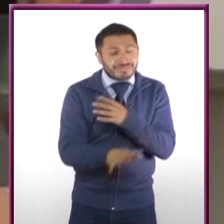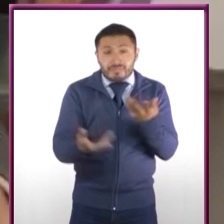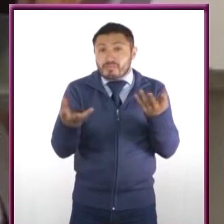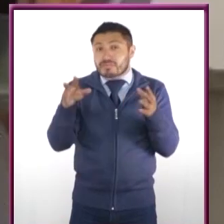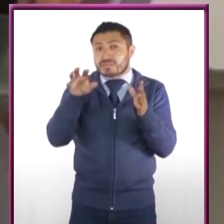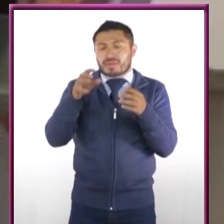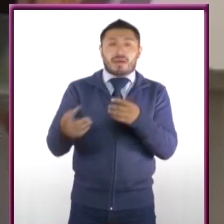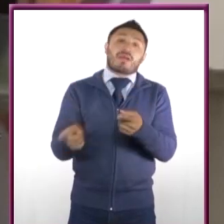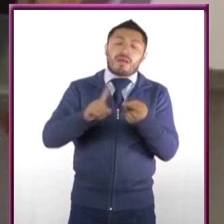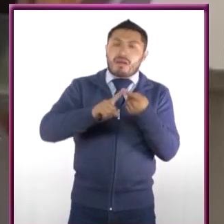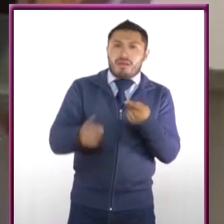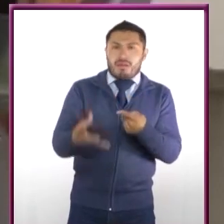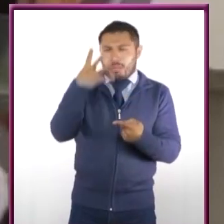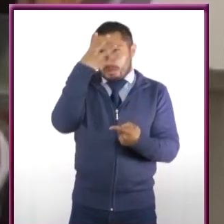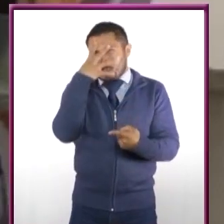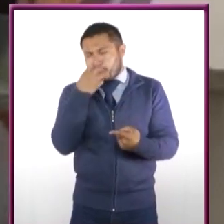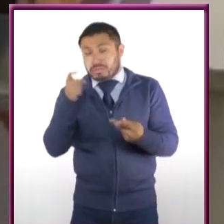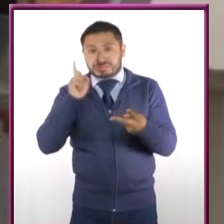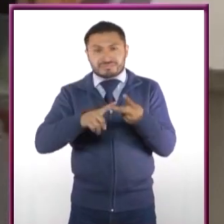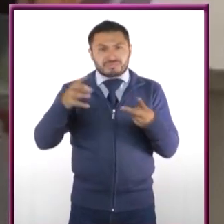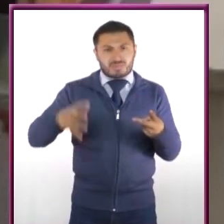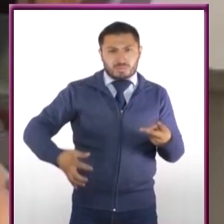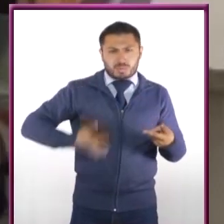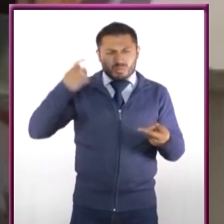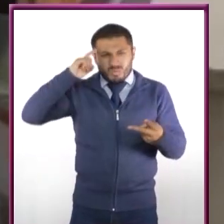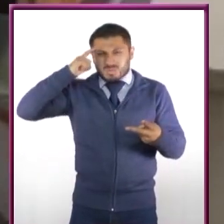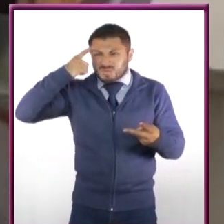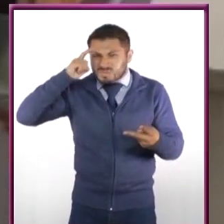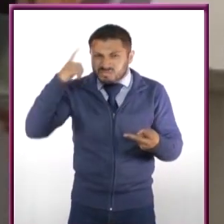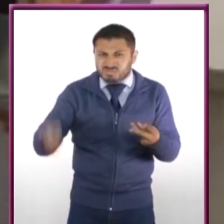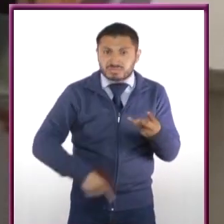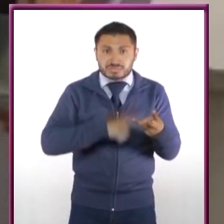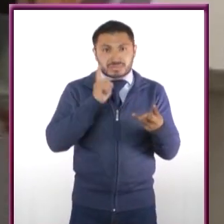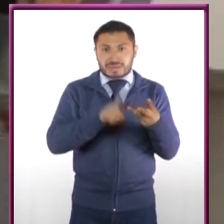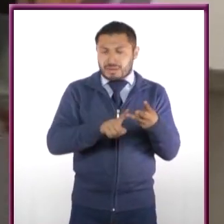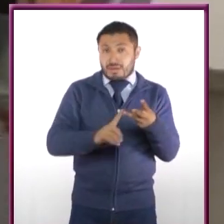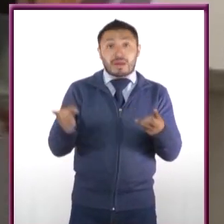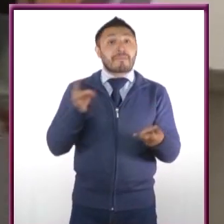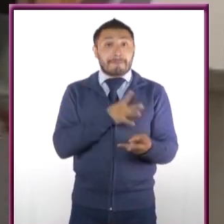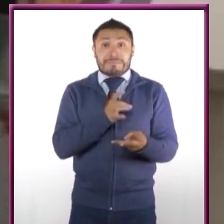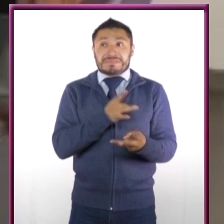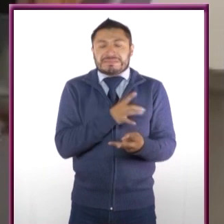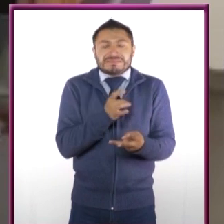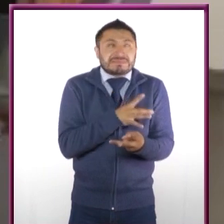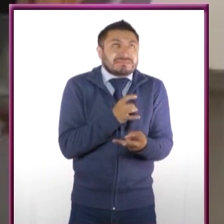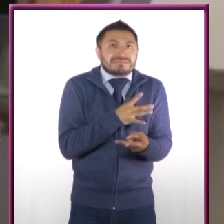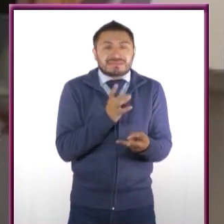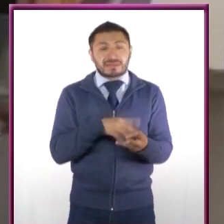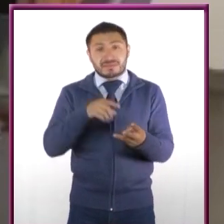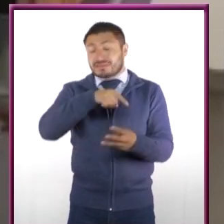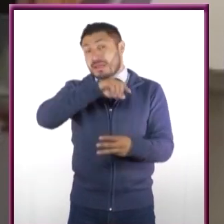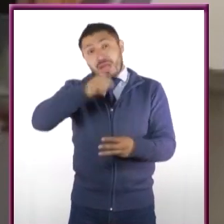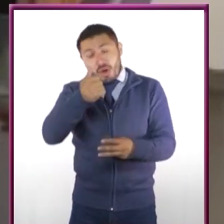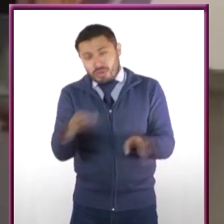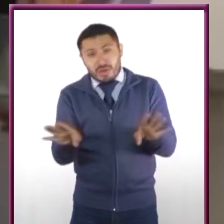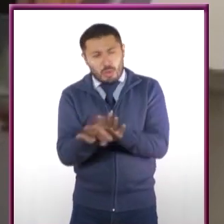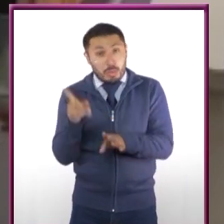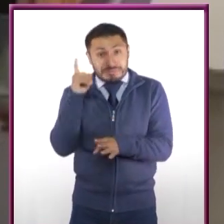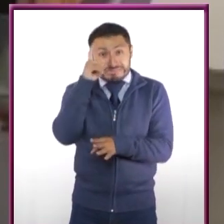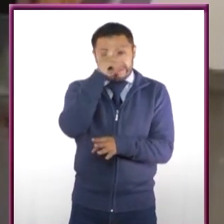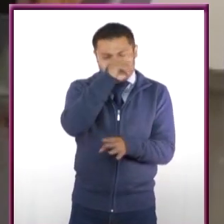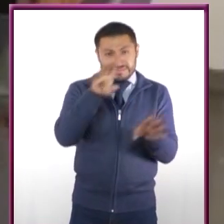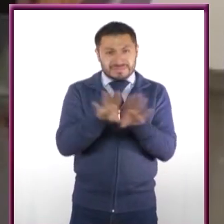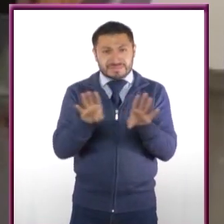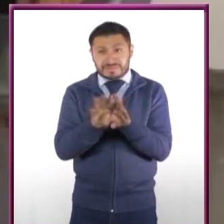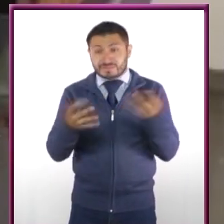básicas, como la tristeza, como el enojo, como por ejemplo el miedo, ¿no? Y otras un poquito más